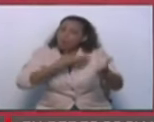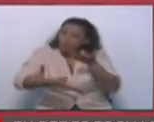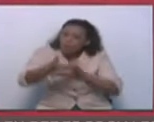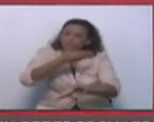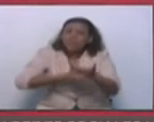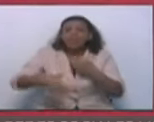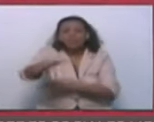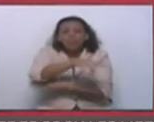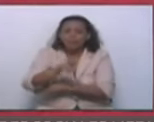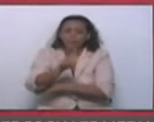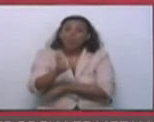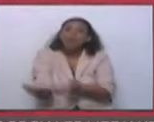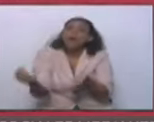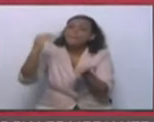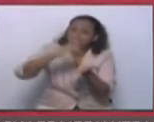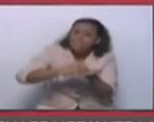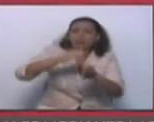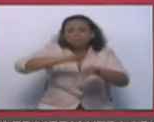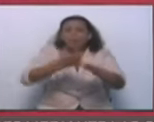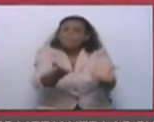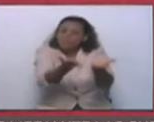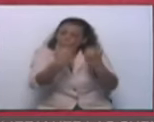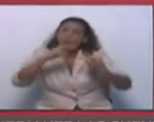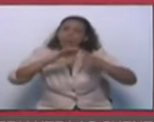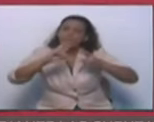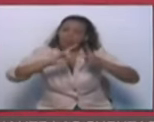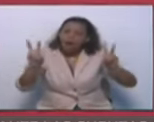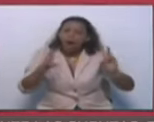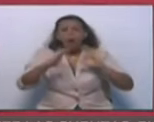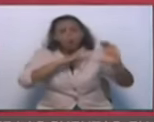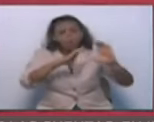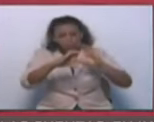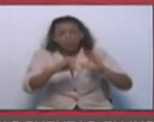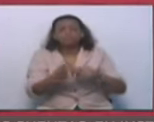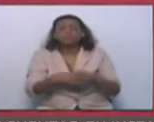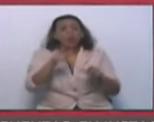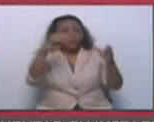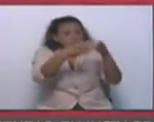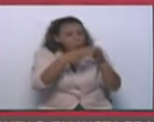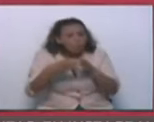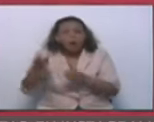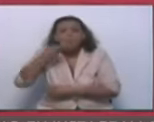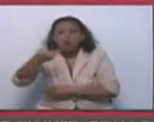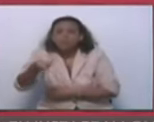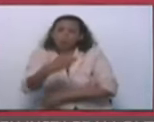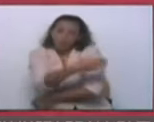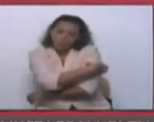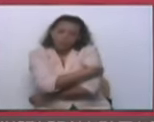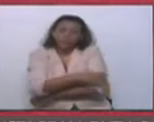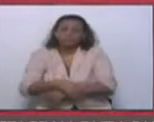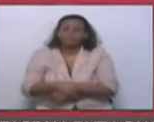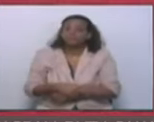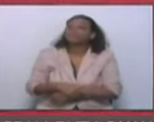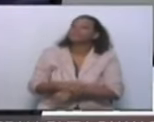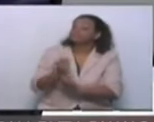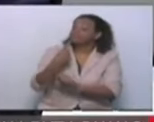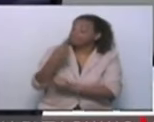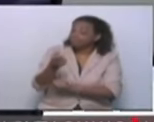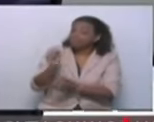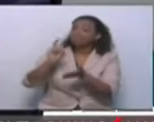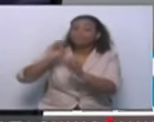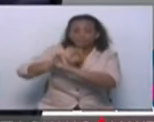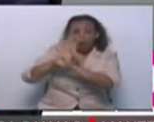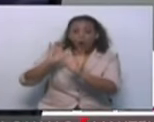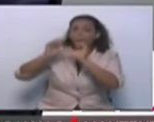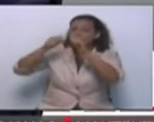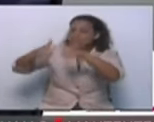el país, una vez más llamado a diálogo a la oposición o a las oposiciones venezolanas por parte del gobierno nacional. Lo decía